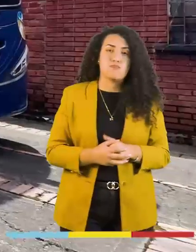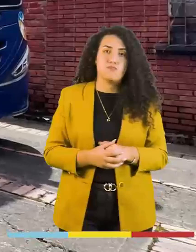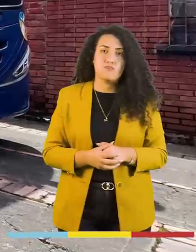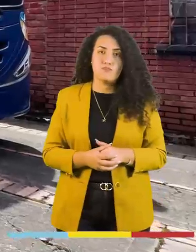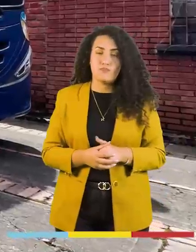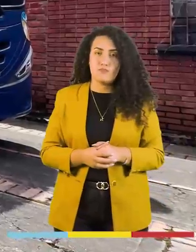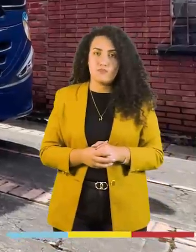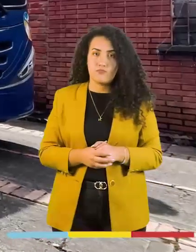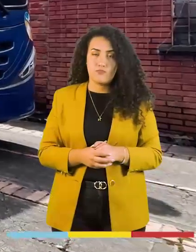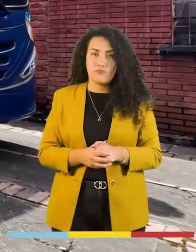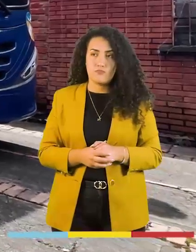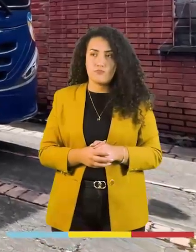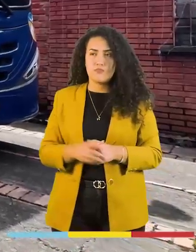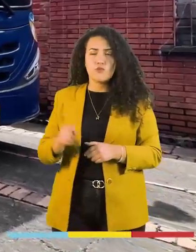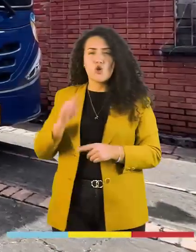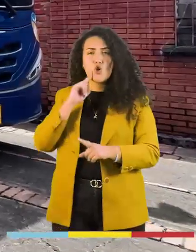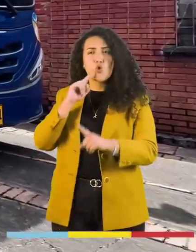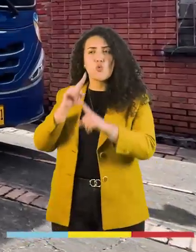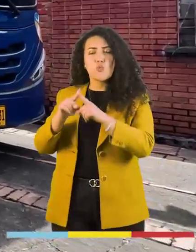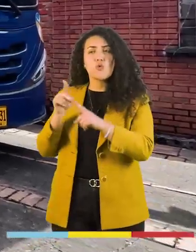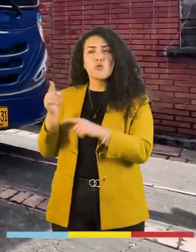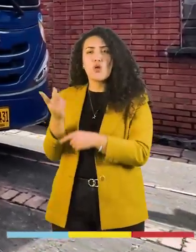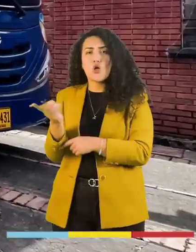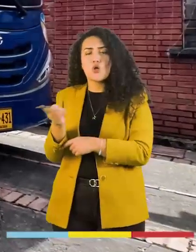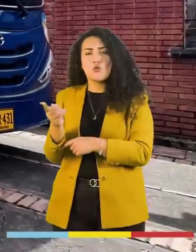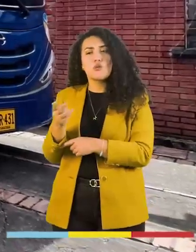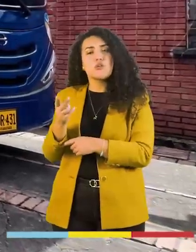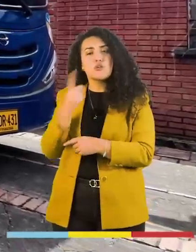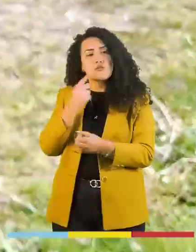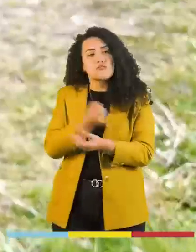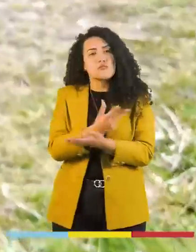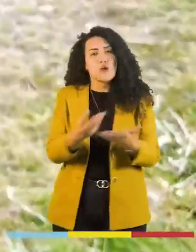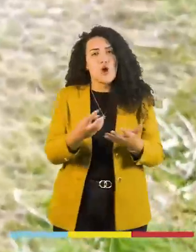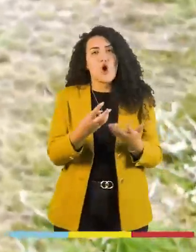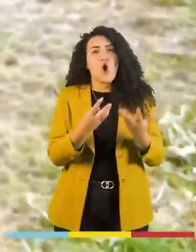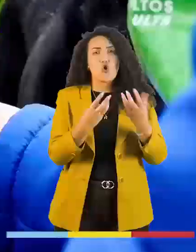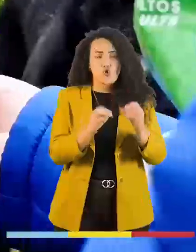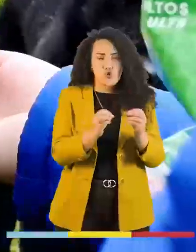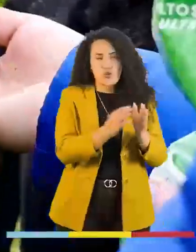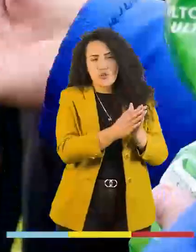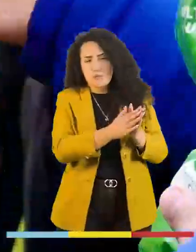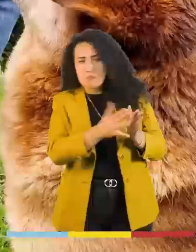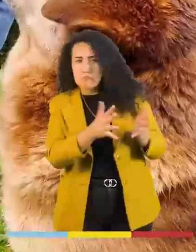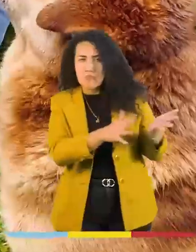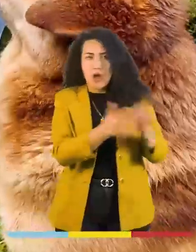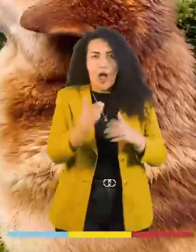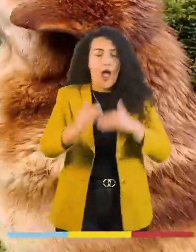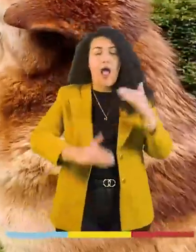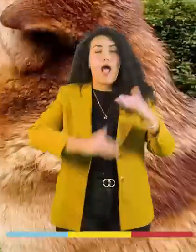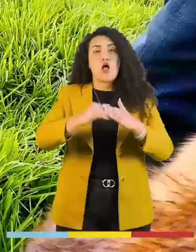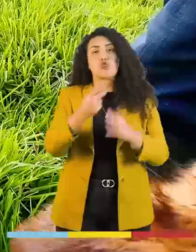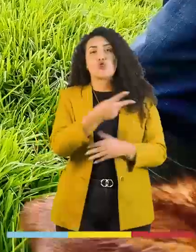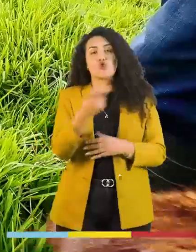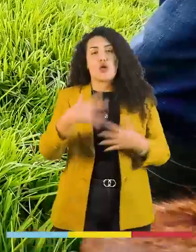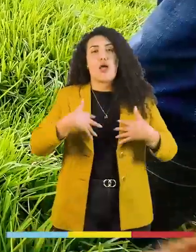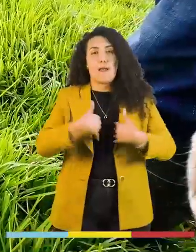en articulación con el Bus Unidad Quirúrgica, suple las necesidades médicas de entre 80 y 200 animales por